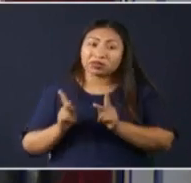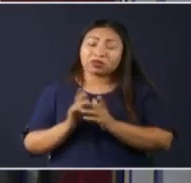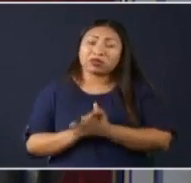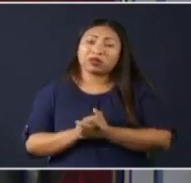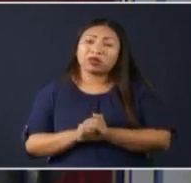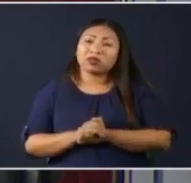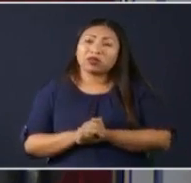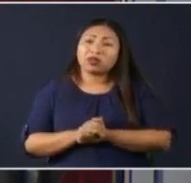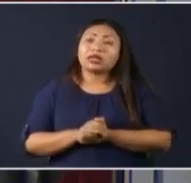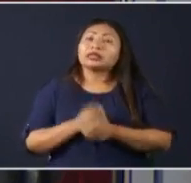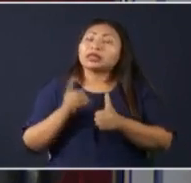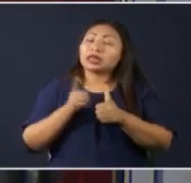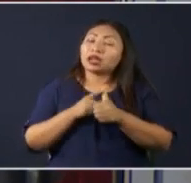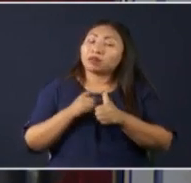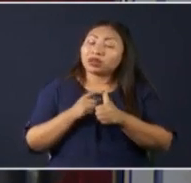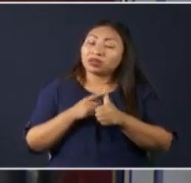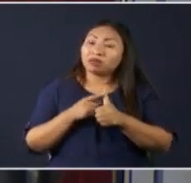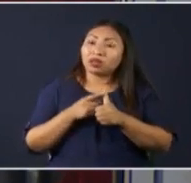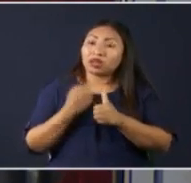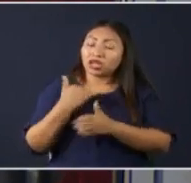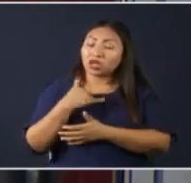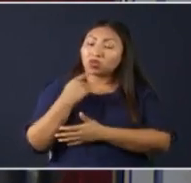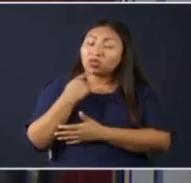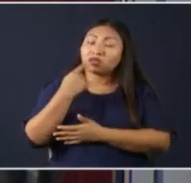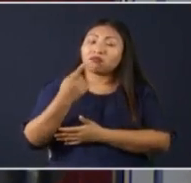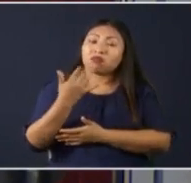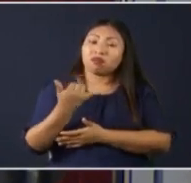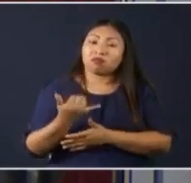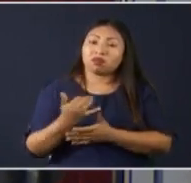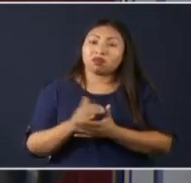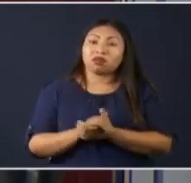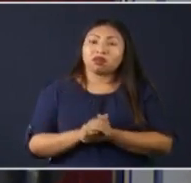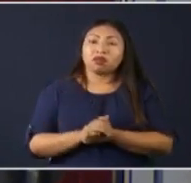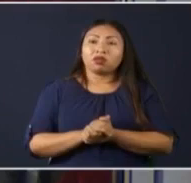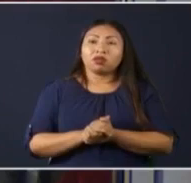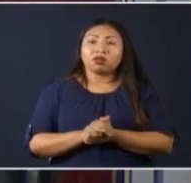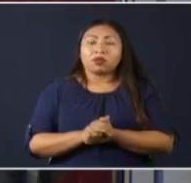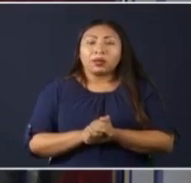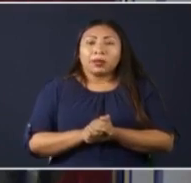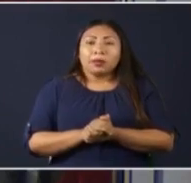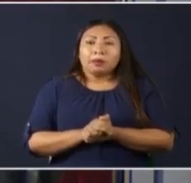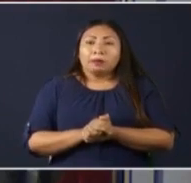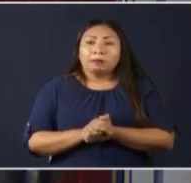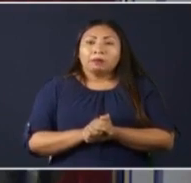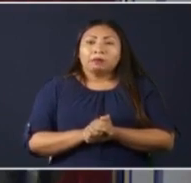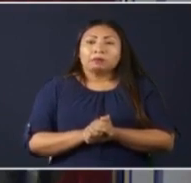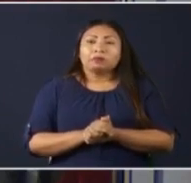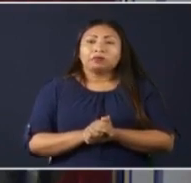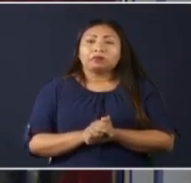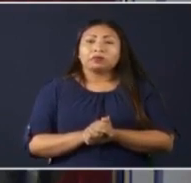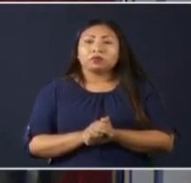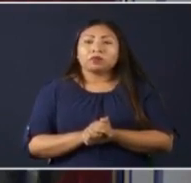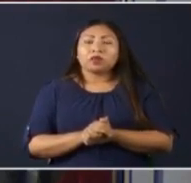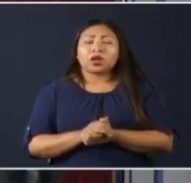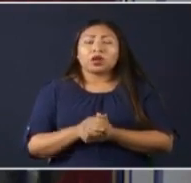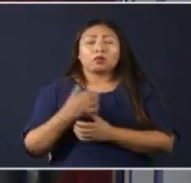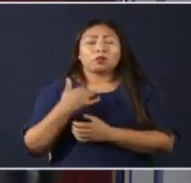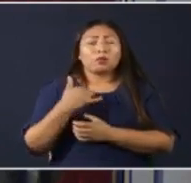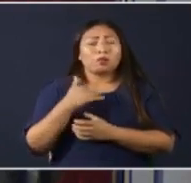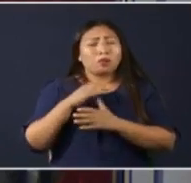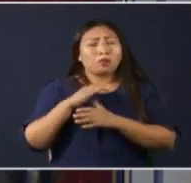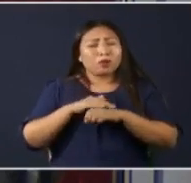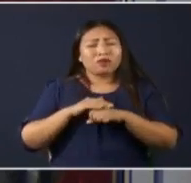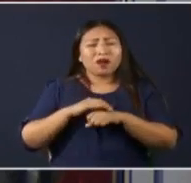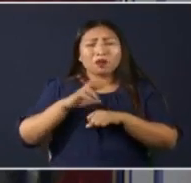Esta es la primera parte de este comentario, queridos colegas, apreciados amigos. Perdamos el miedo a